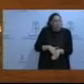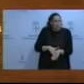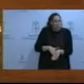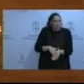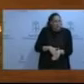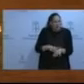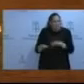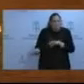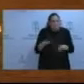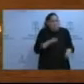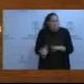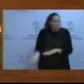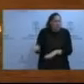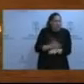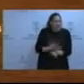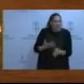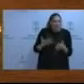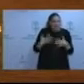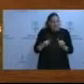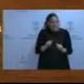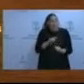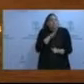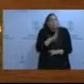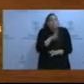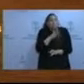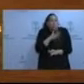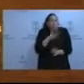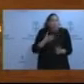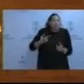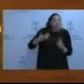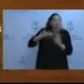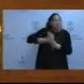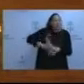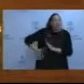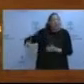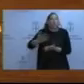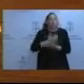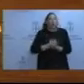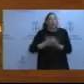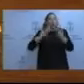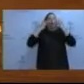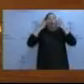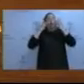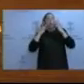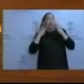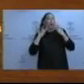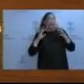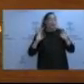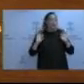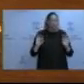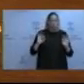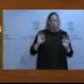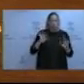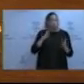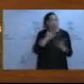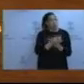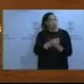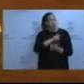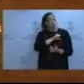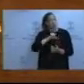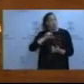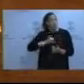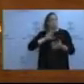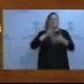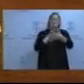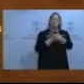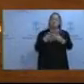hacer esa planificación es porque, entonces, todo sería muy objetivo. Todo sería realmente independiente. Sería mirar una tabla,